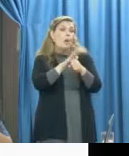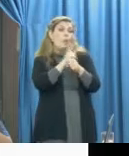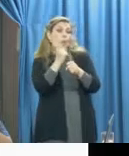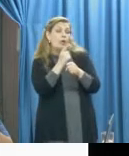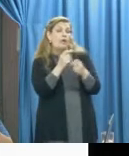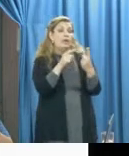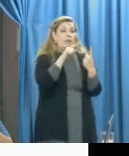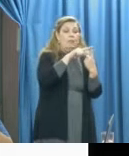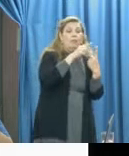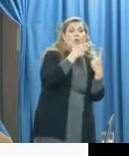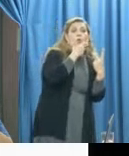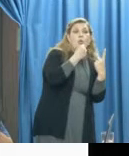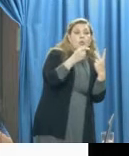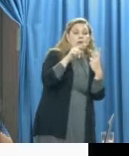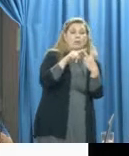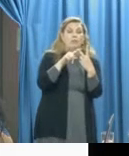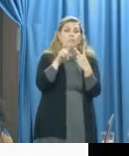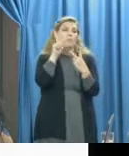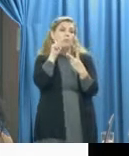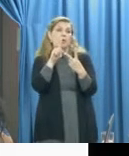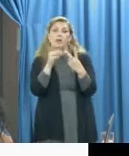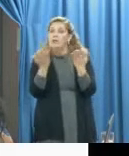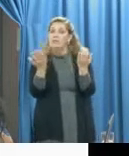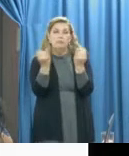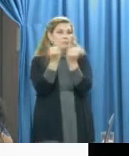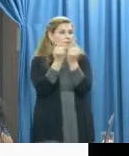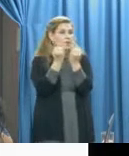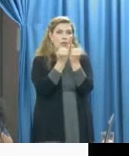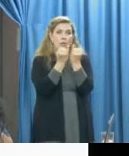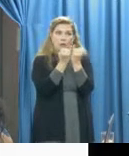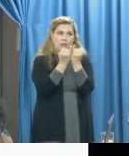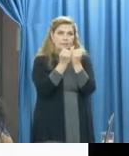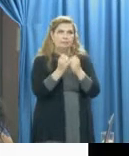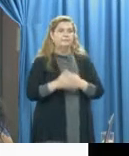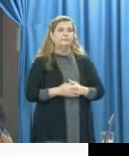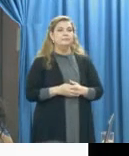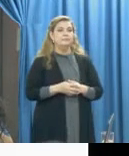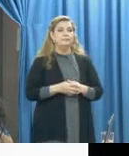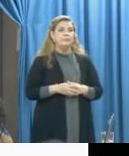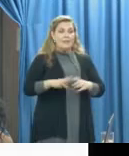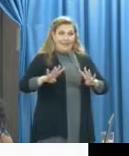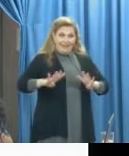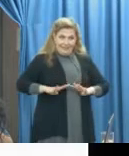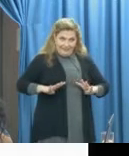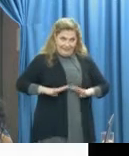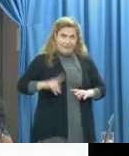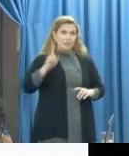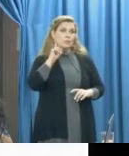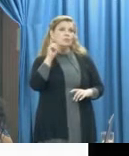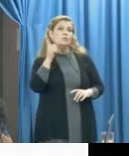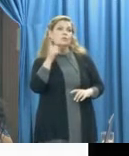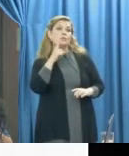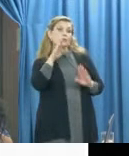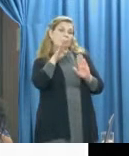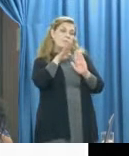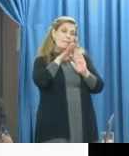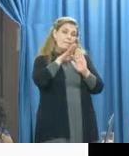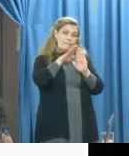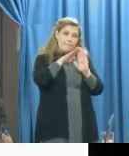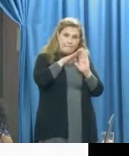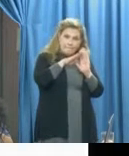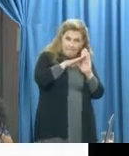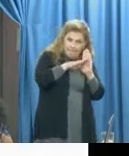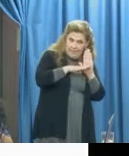en hombres o en mujeres indistintamente. Los tipos de sordera menos